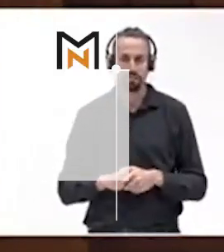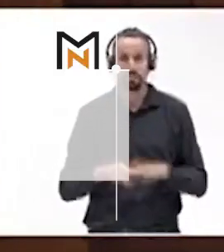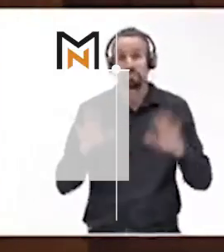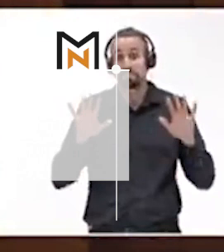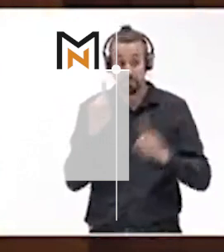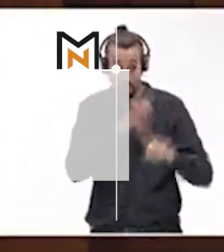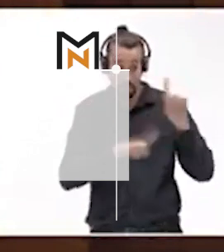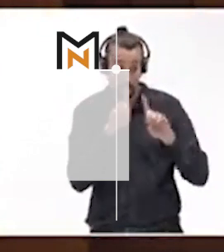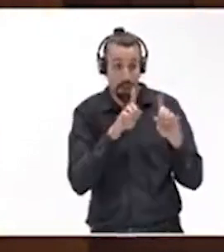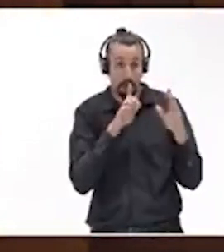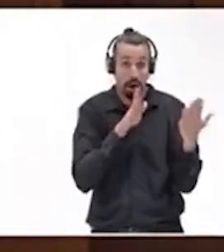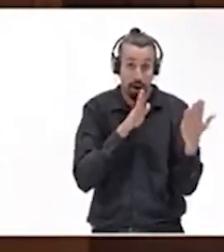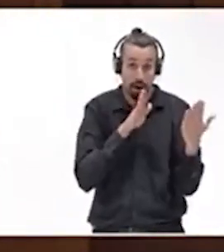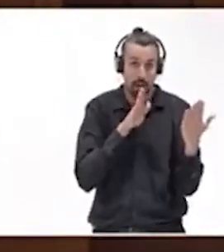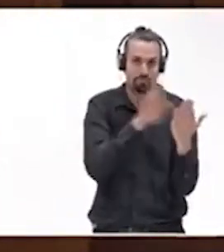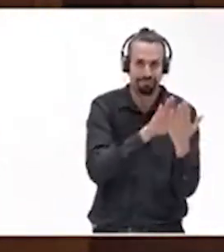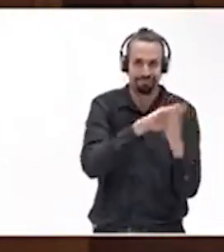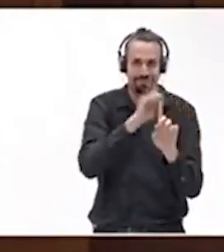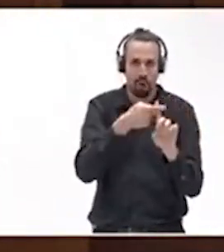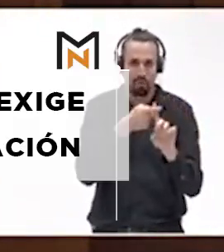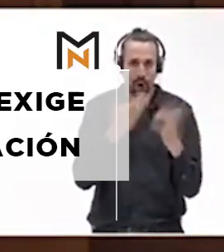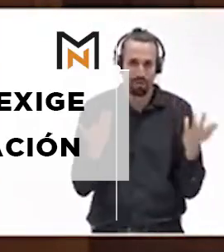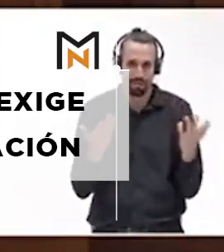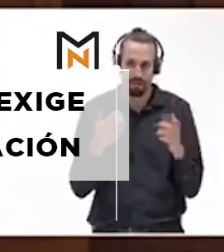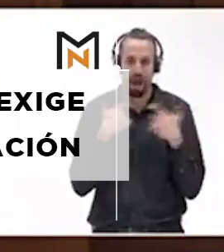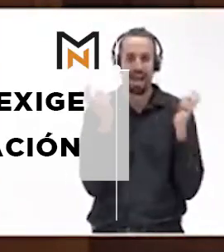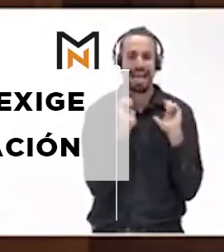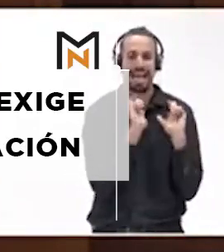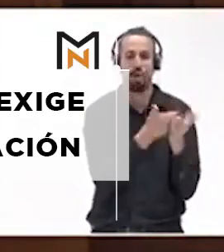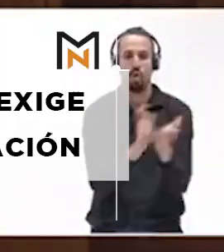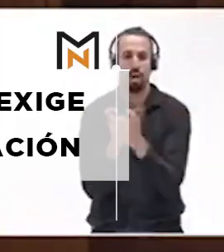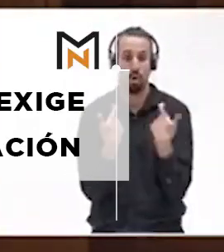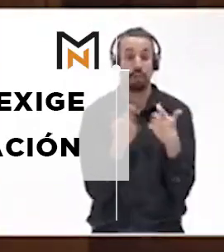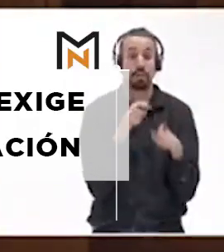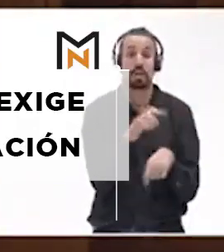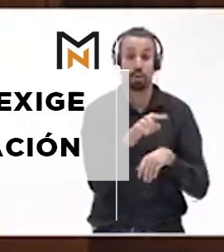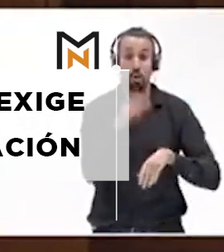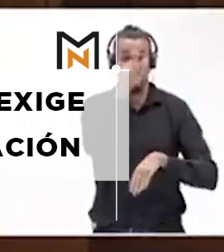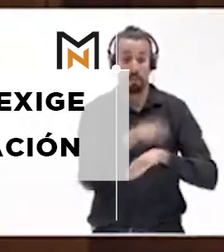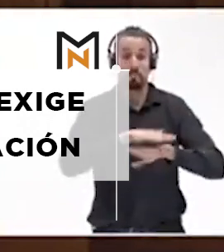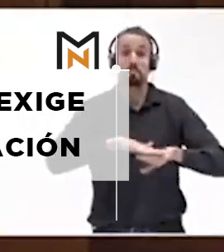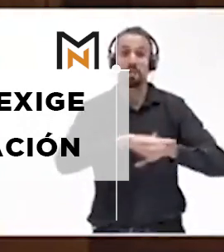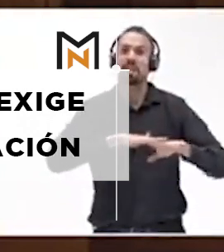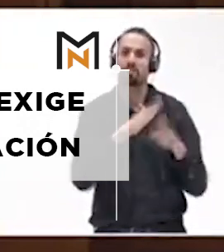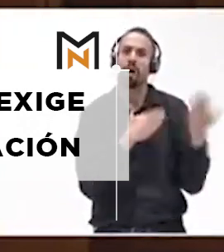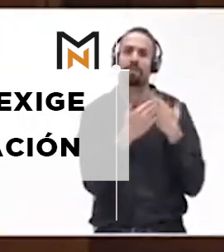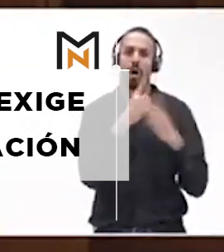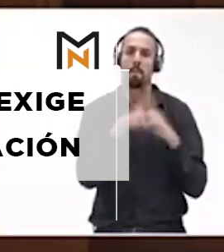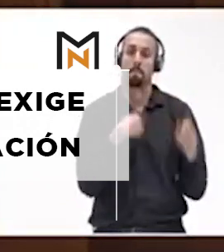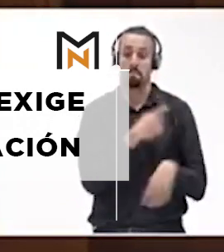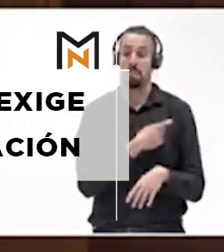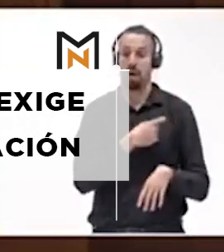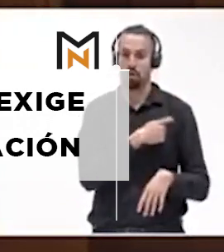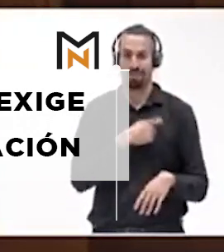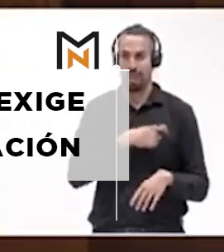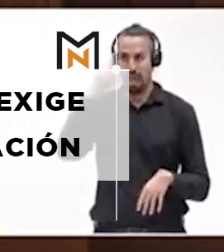problemas soluciones mantuvimos diversas reuniones con el sector y con el ministro y le hemos trasladado al comisario europeo con el que nos